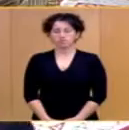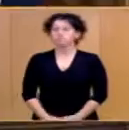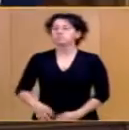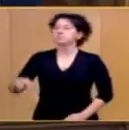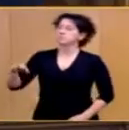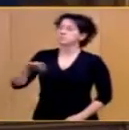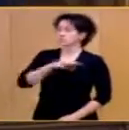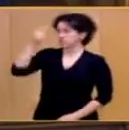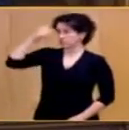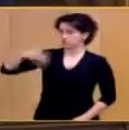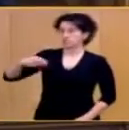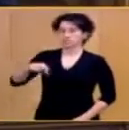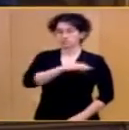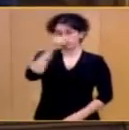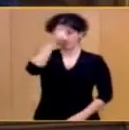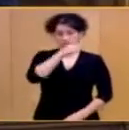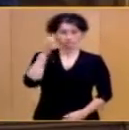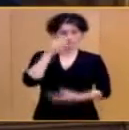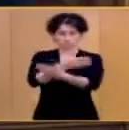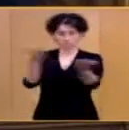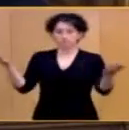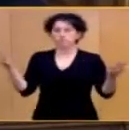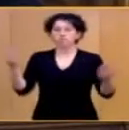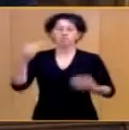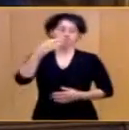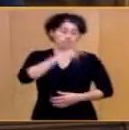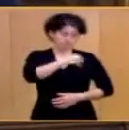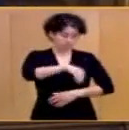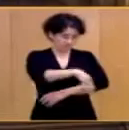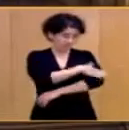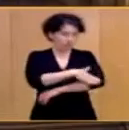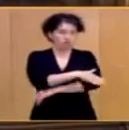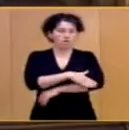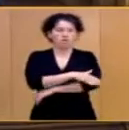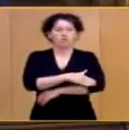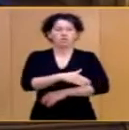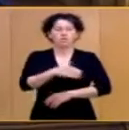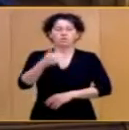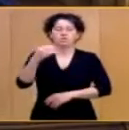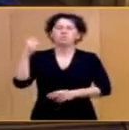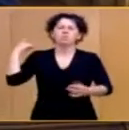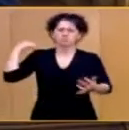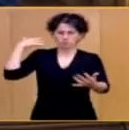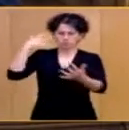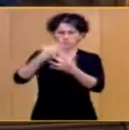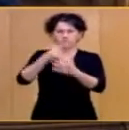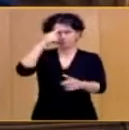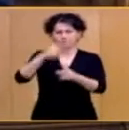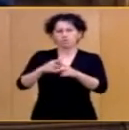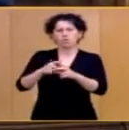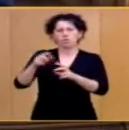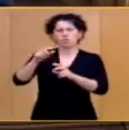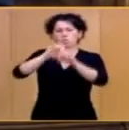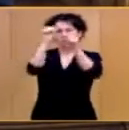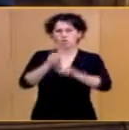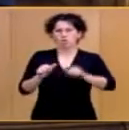Señor presidente, señorías, señor presidente del Gobierno, durante años se apostó por un modelo de crecimiento